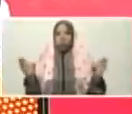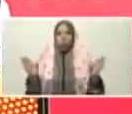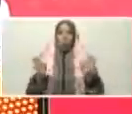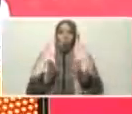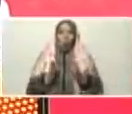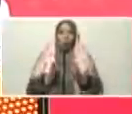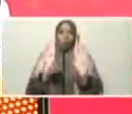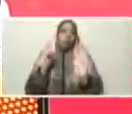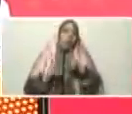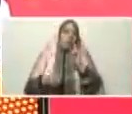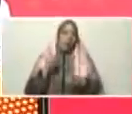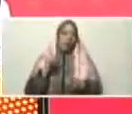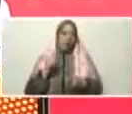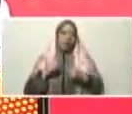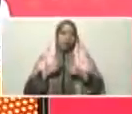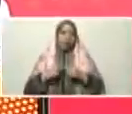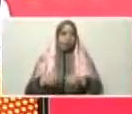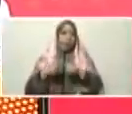chico